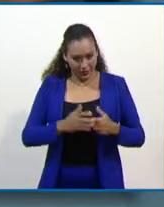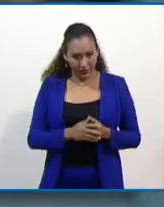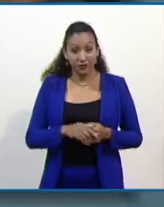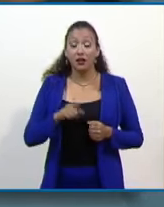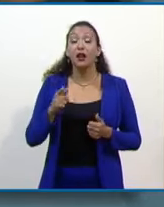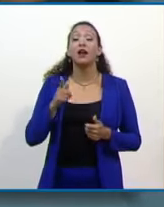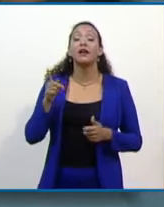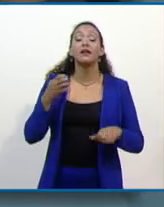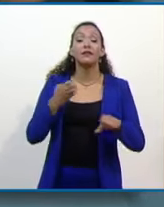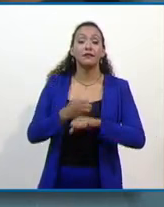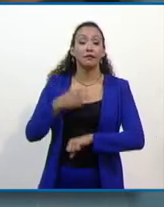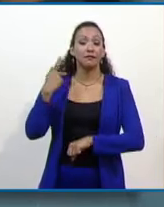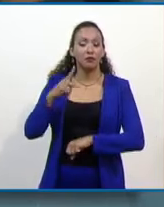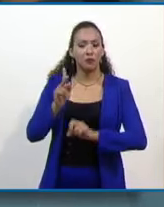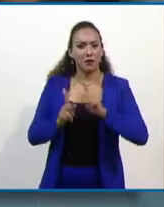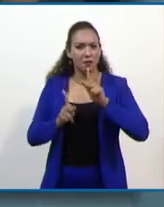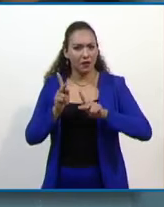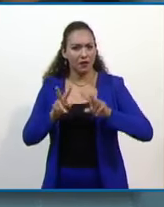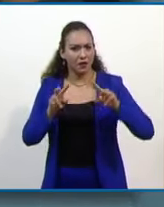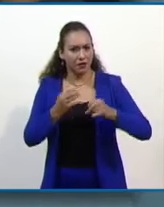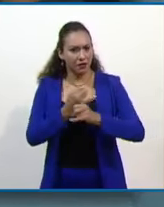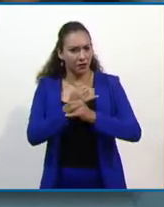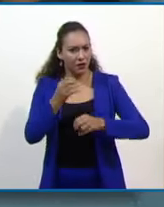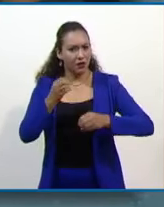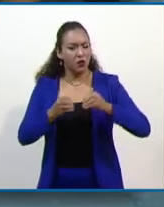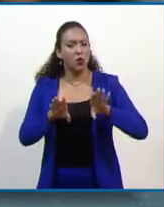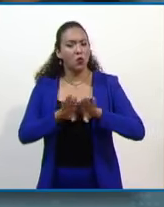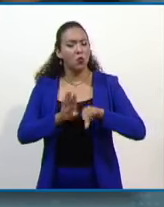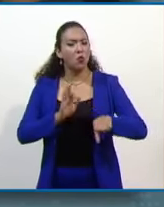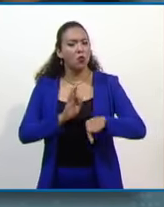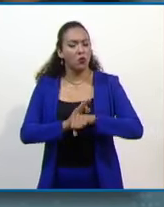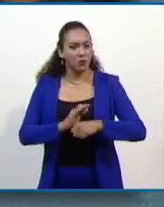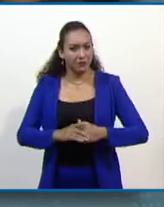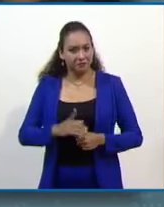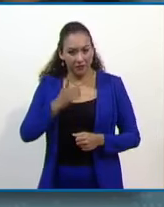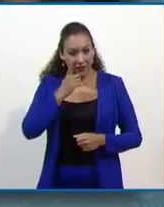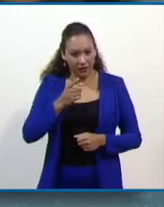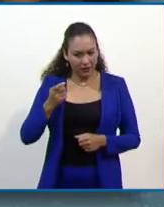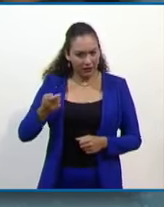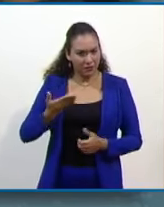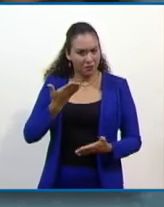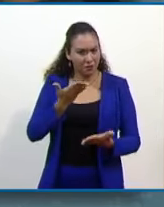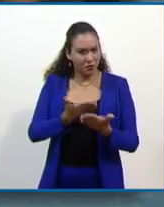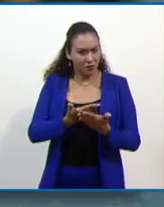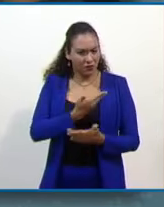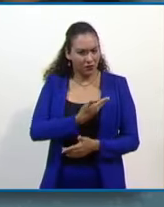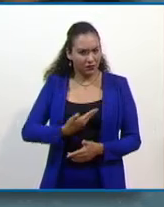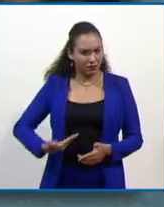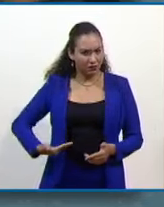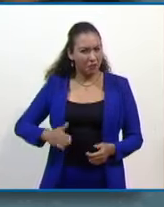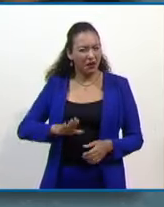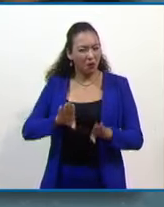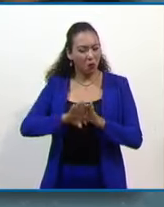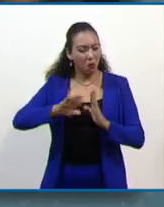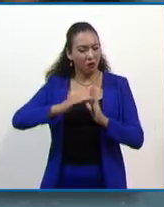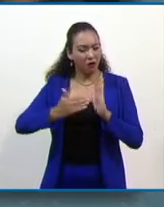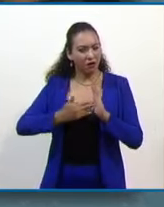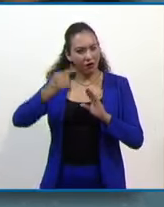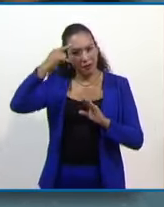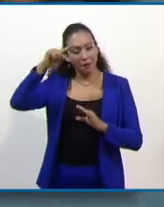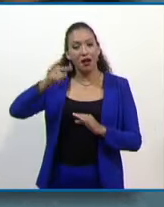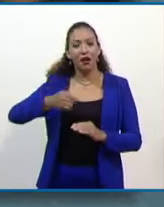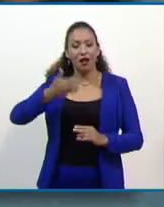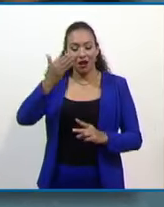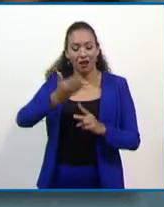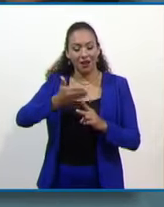en el estado de Puebla, los participantes calificaron la iniciativa como una estrategia para eliminar los contrapesos, al tiempo que descartaron